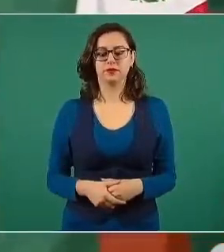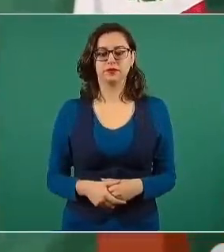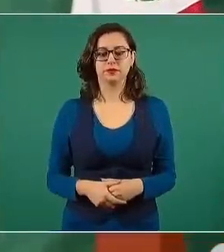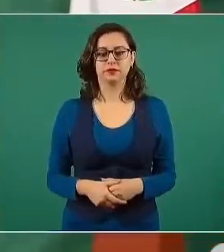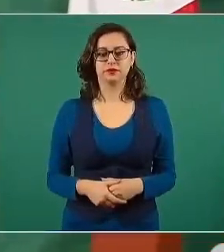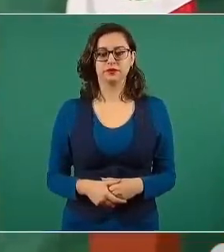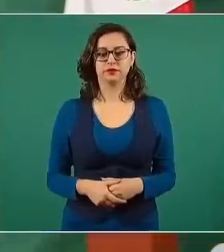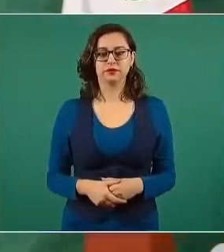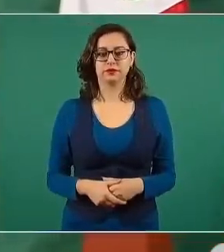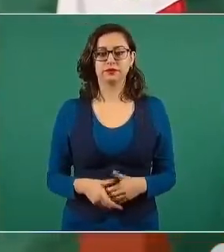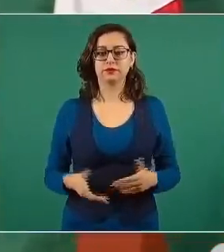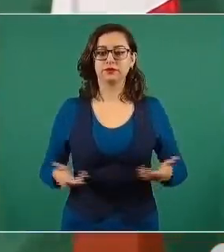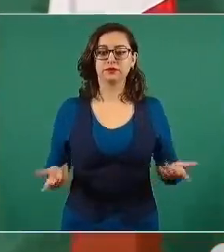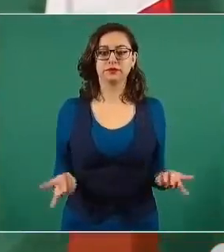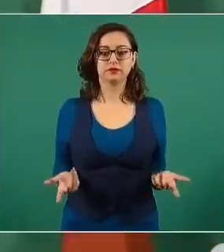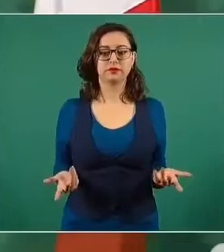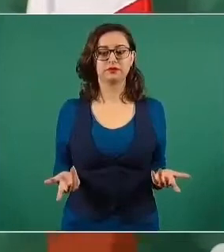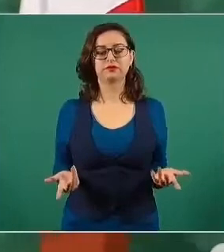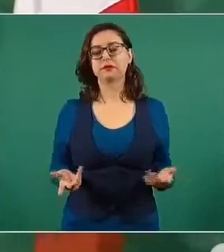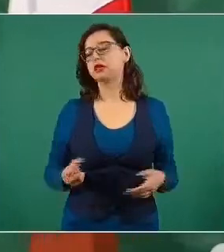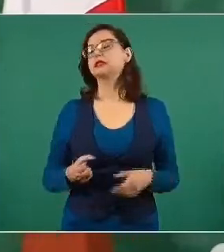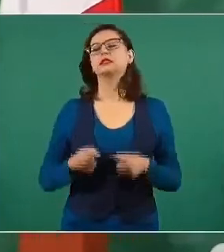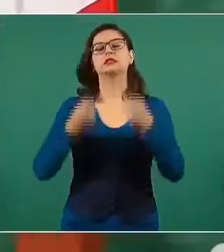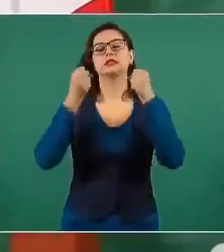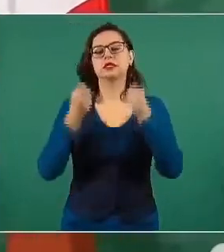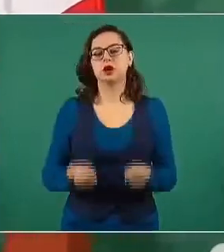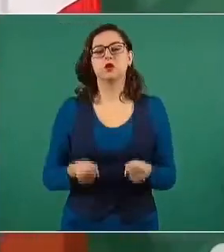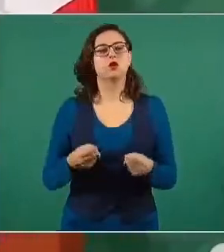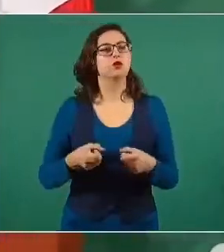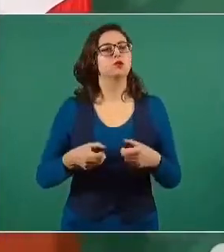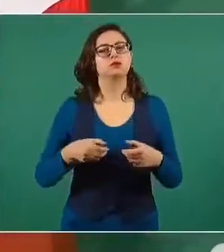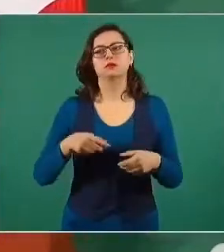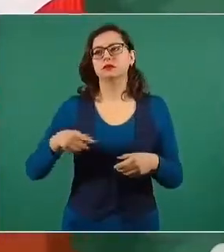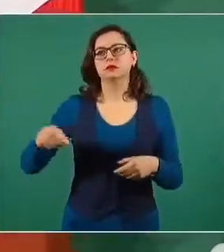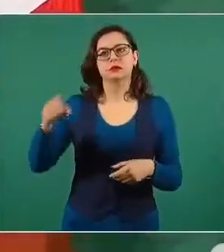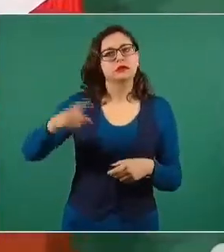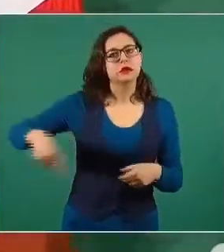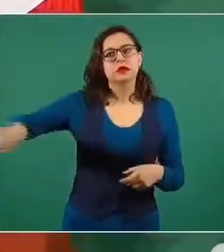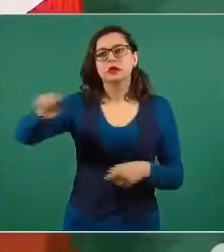salir no sé cuántas cosas. Primero de que,